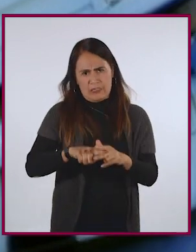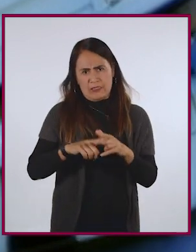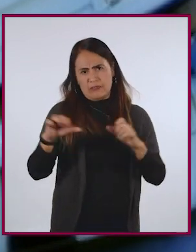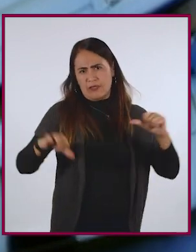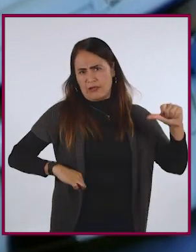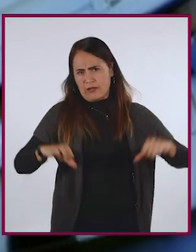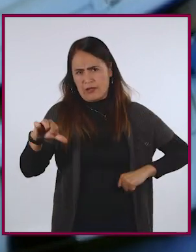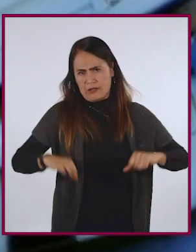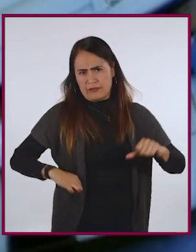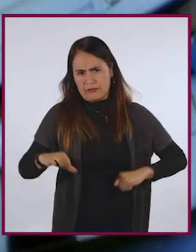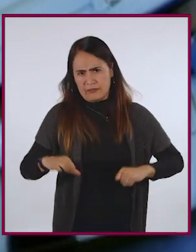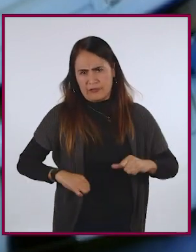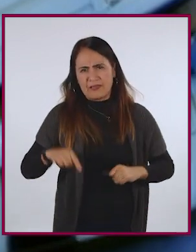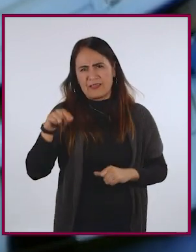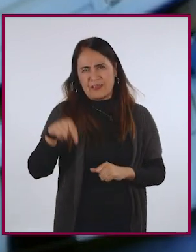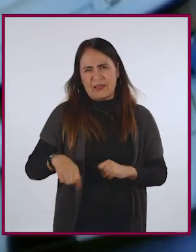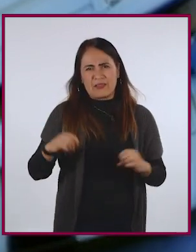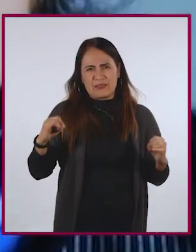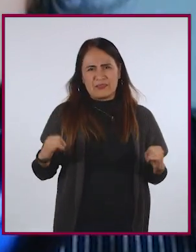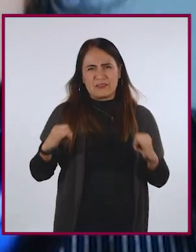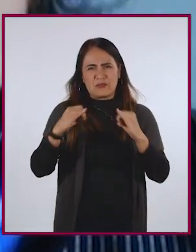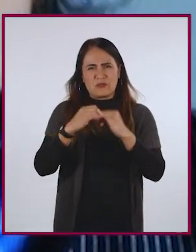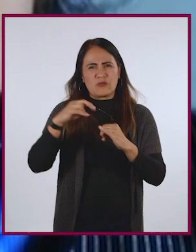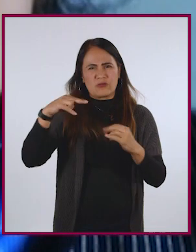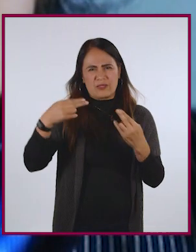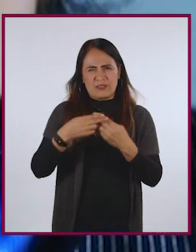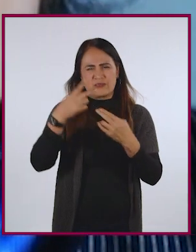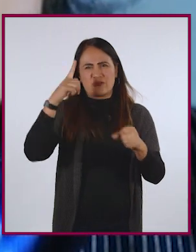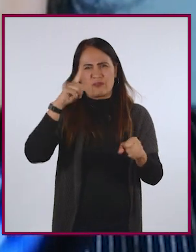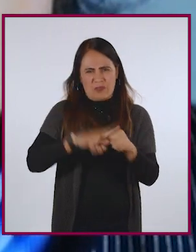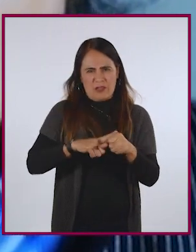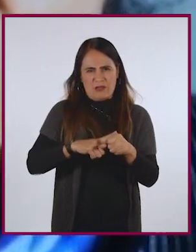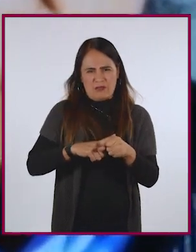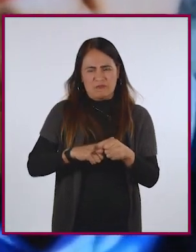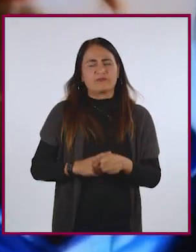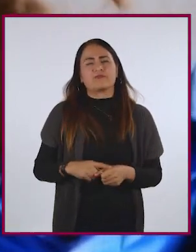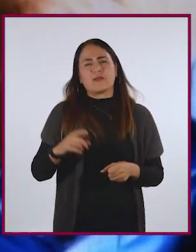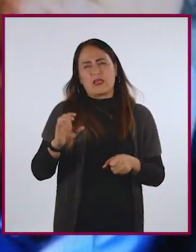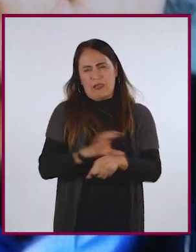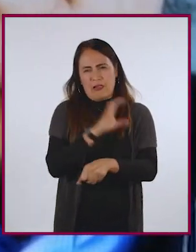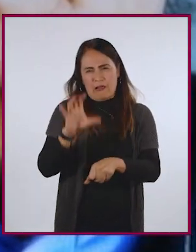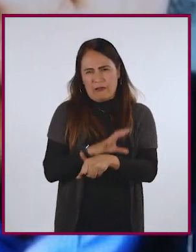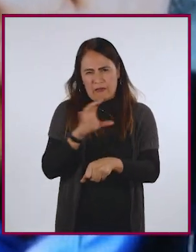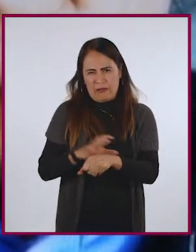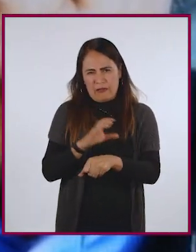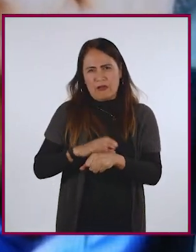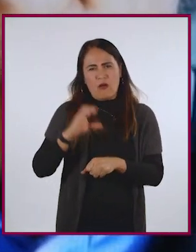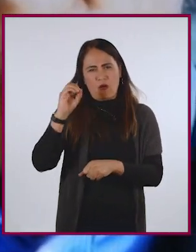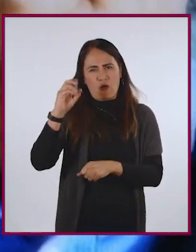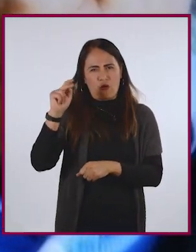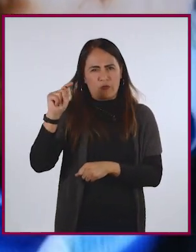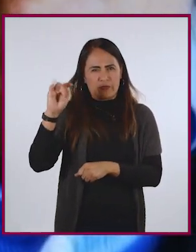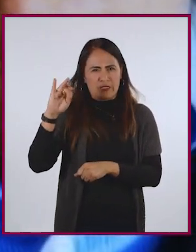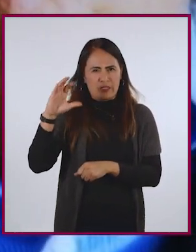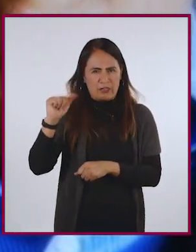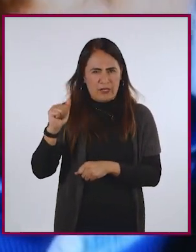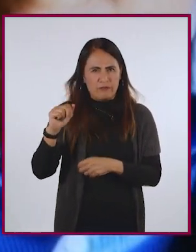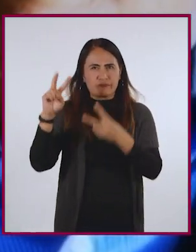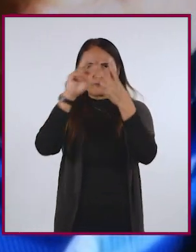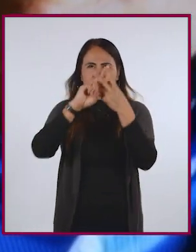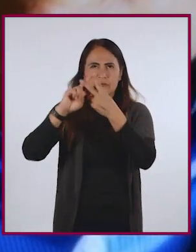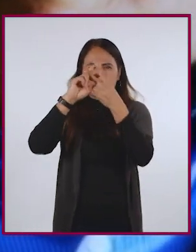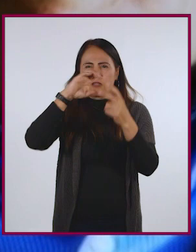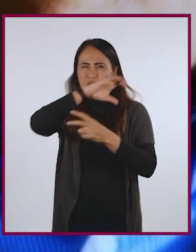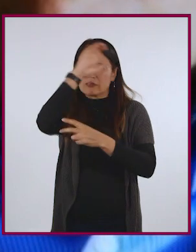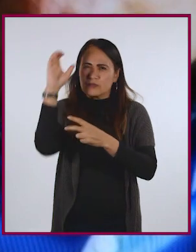las actividades del Instituto Nacional de Astrofísica, Óptica y Electrónica con la